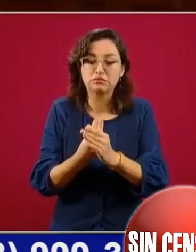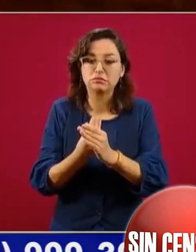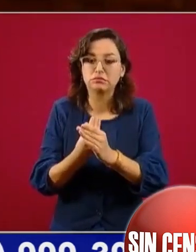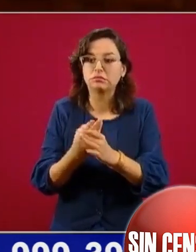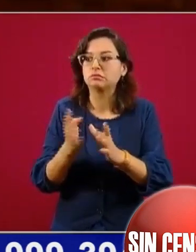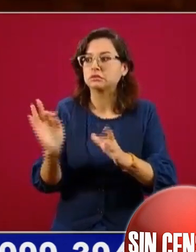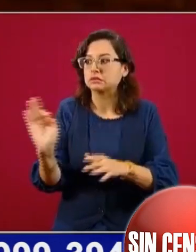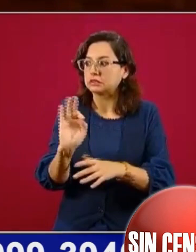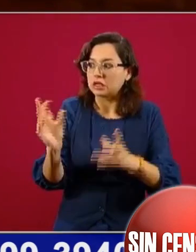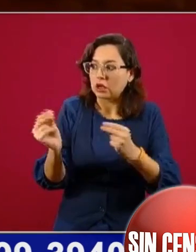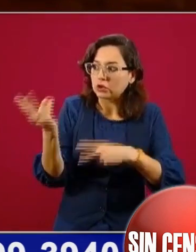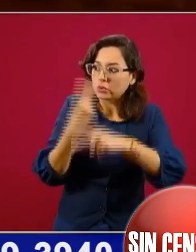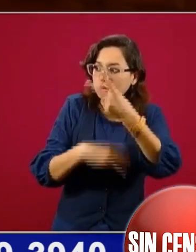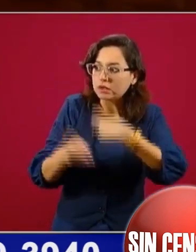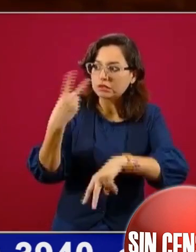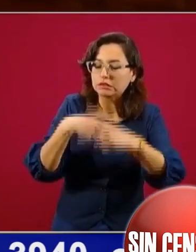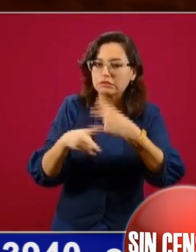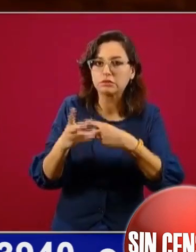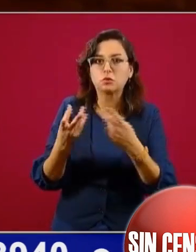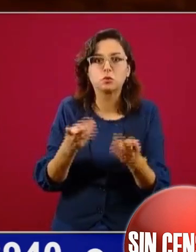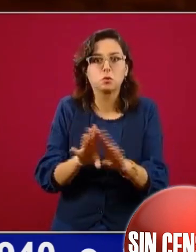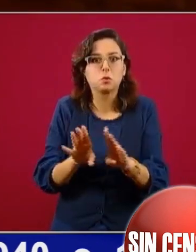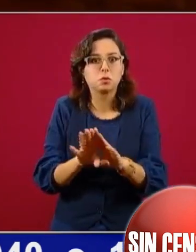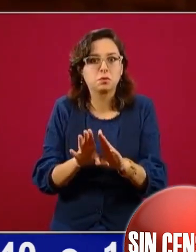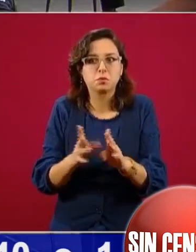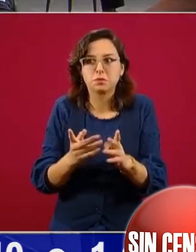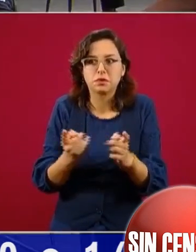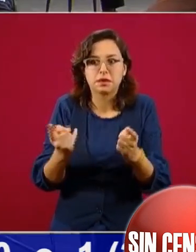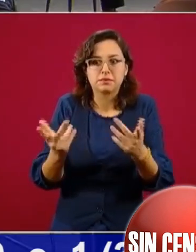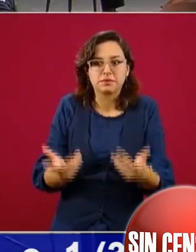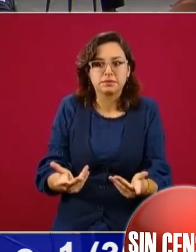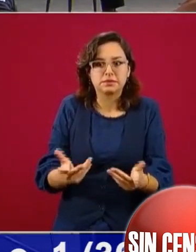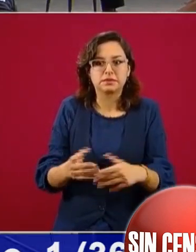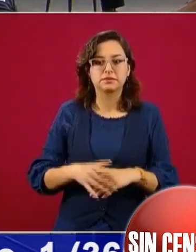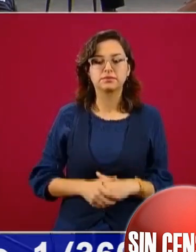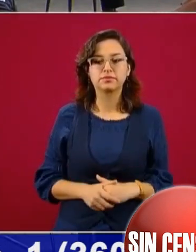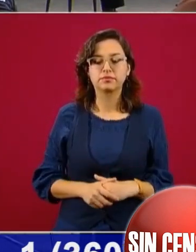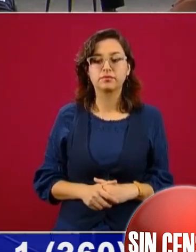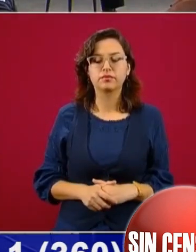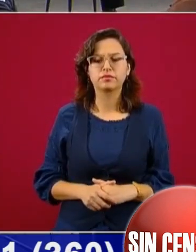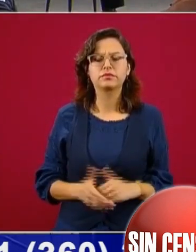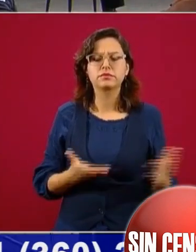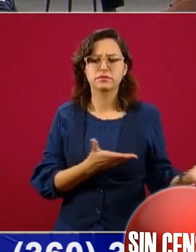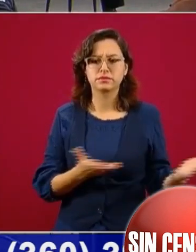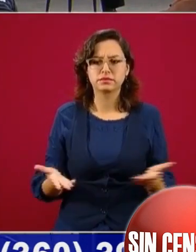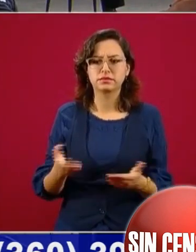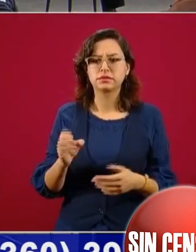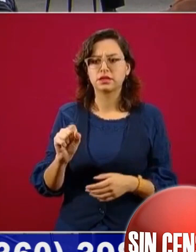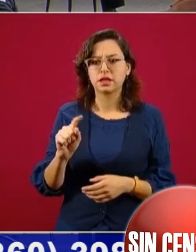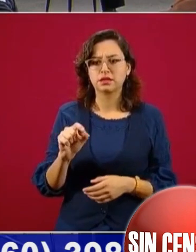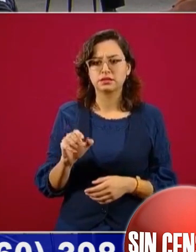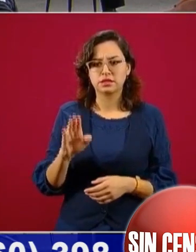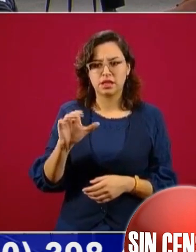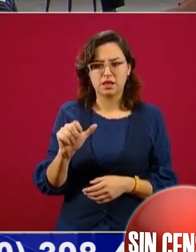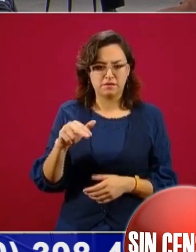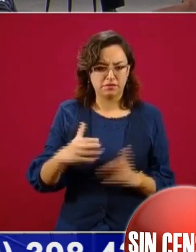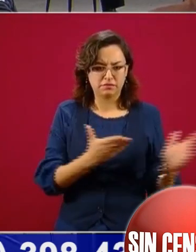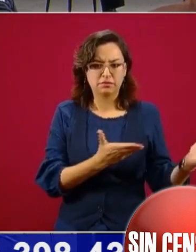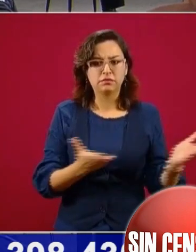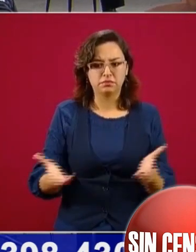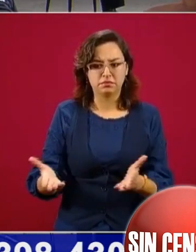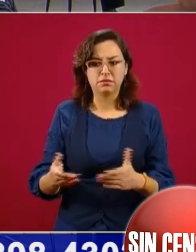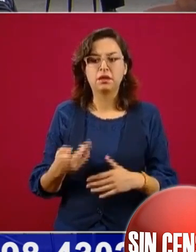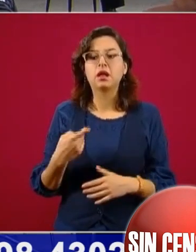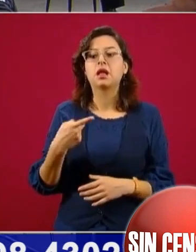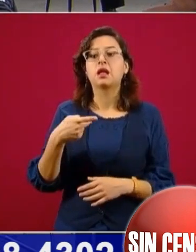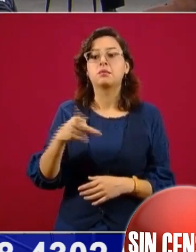un rezago en ese sentido? Bueno, le doy la palabra a Esteban, pero sí quiero